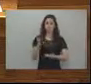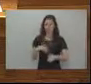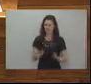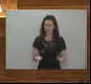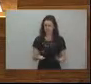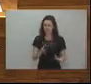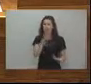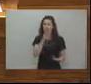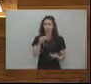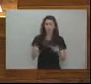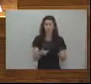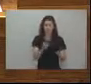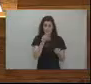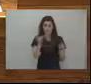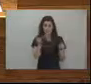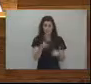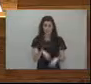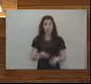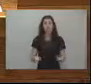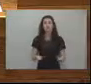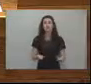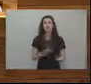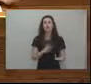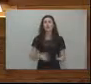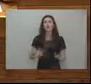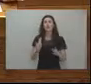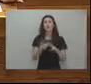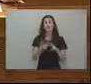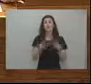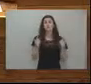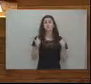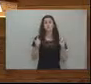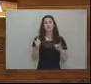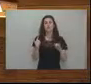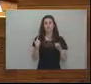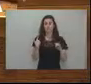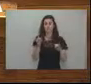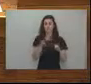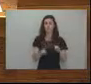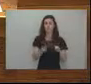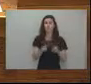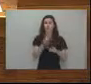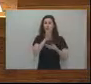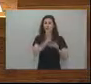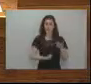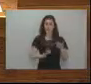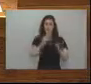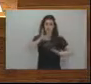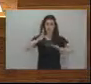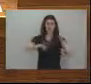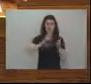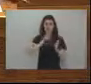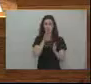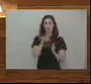demanda? ¿Hubo responsabilidad política? ¿Por qué? Lo dice también el informe de intervención, que hubo una reunión entre los empresarios, entre Auderique